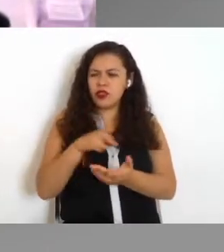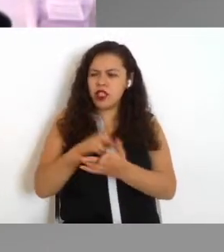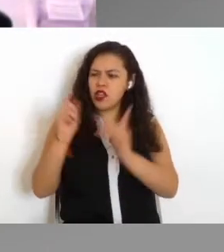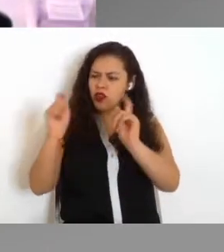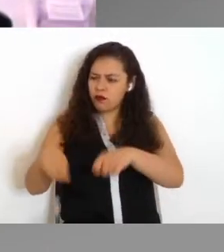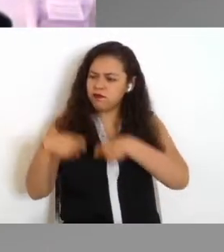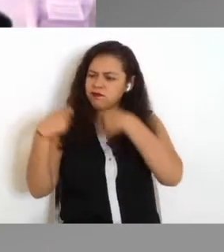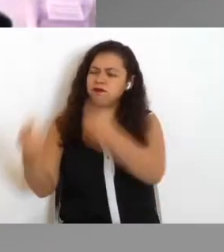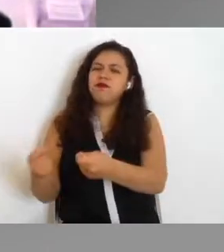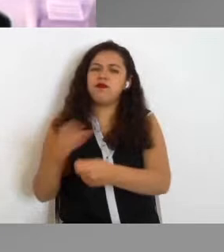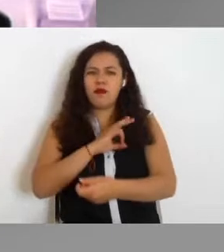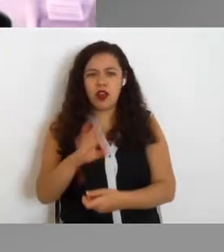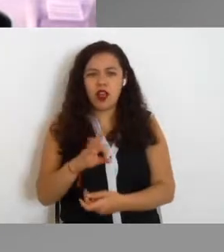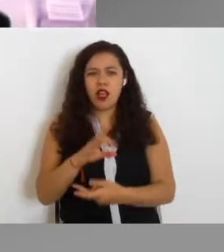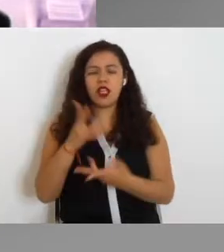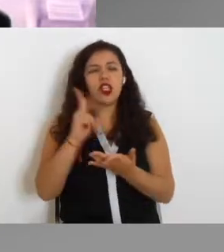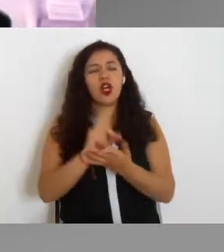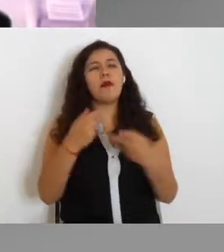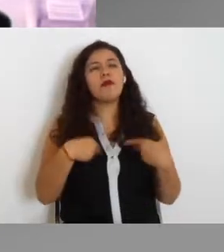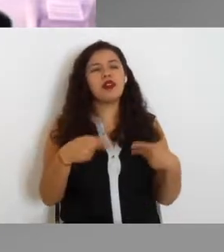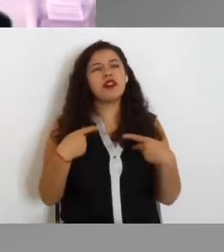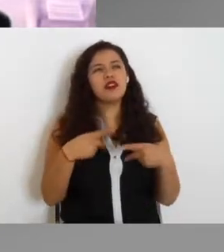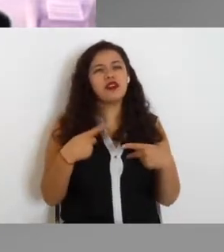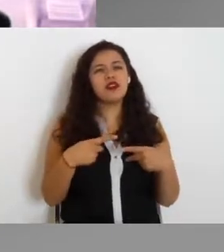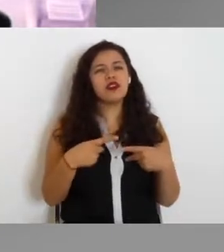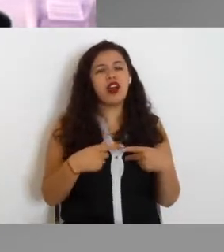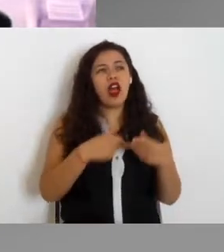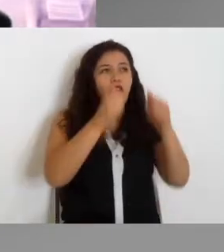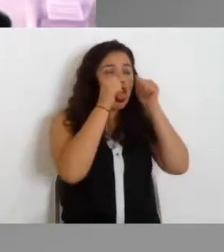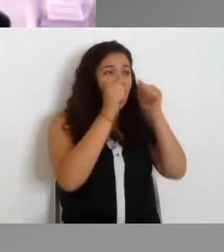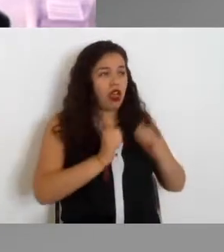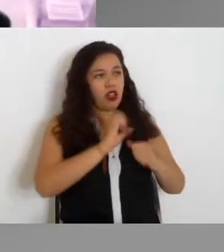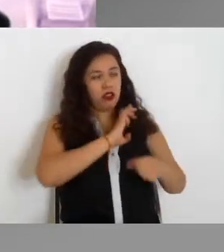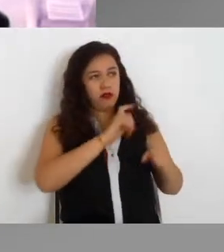no como personas que requieren algún tipo de atención especial?